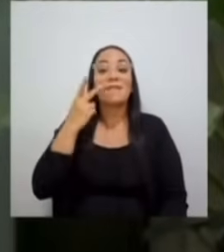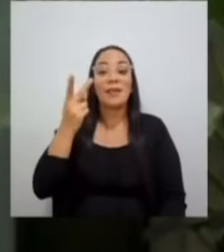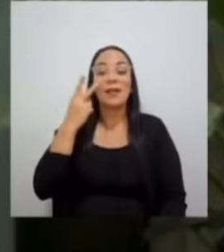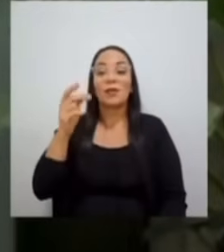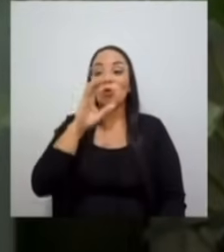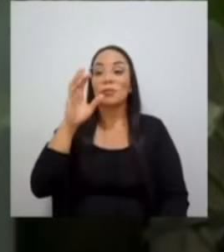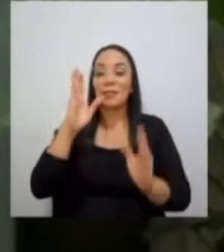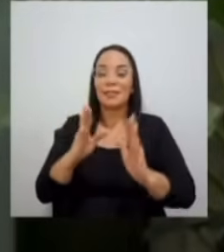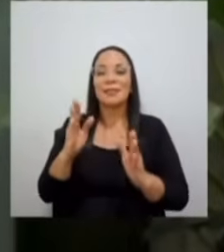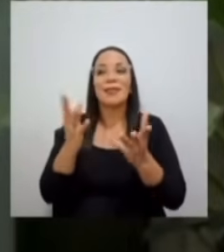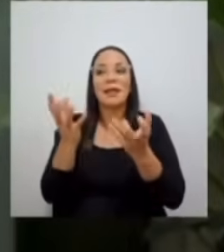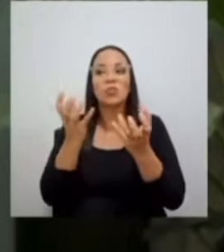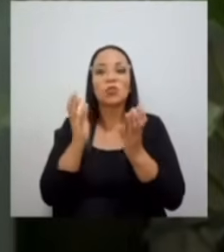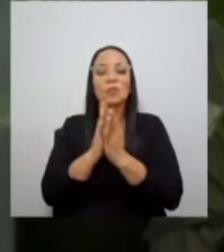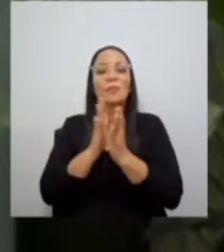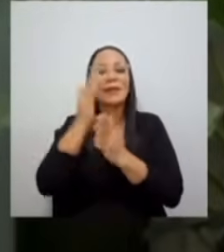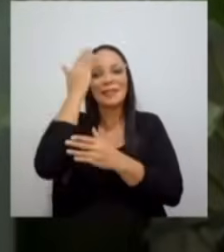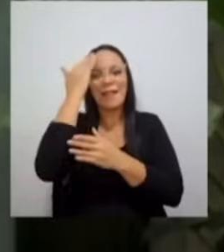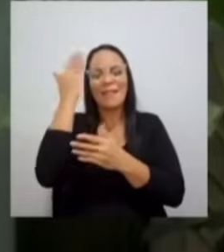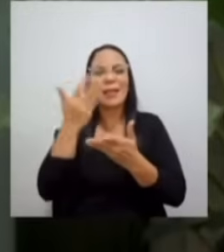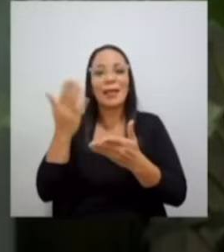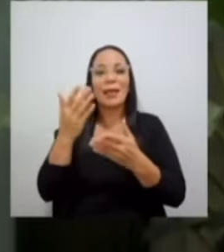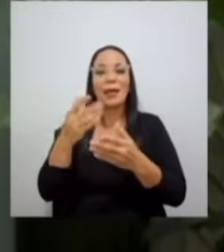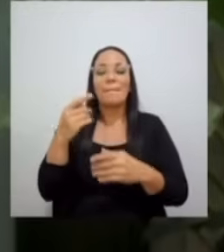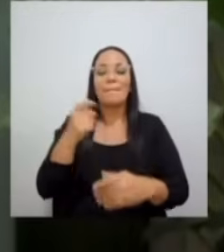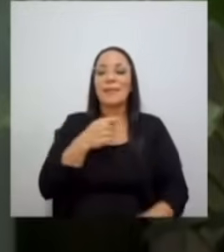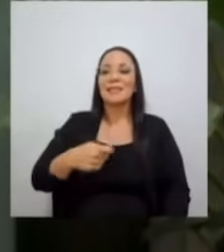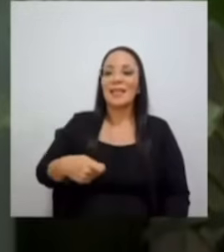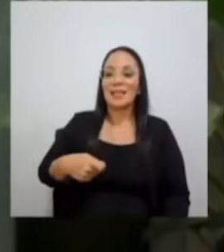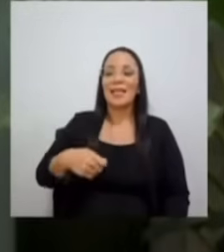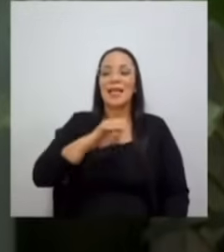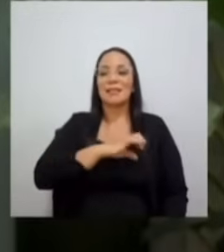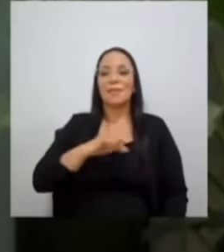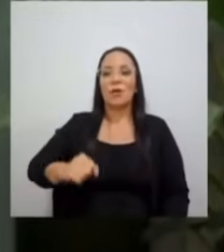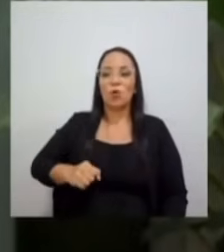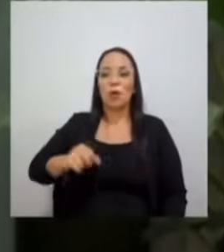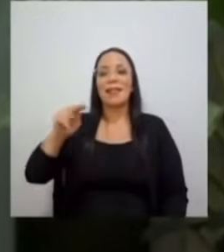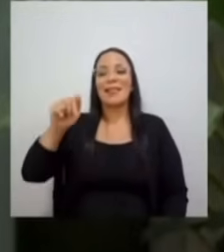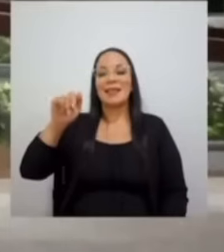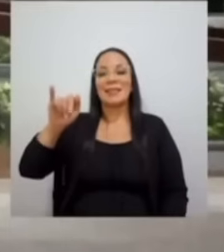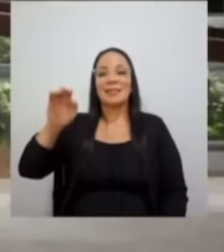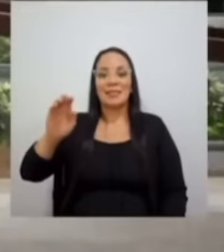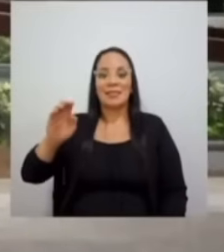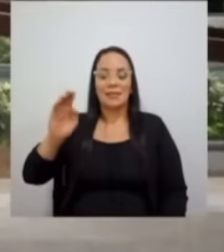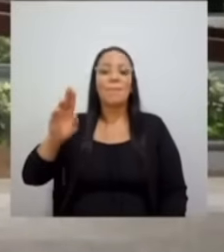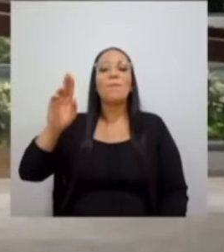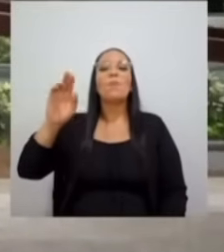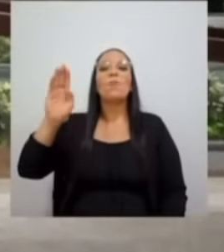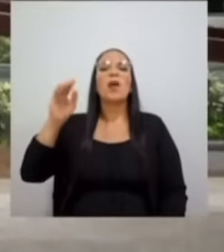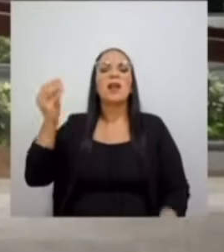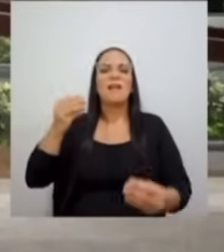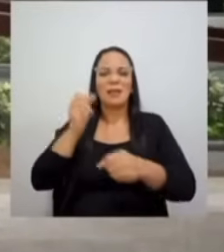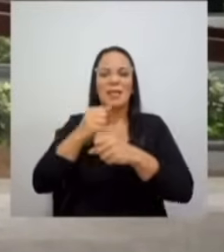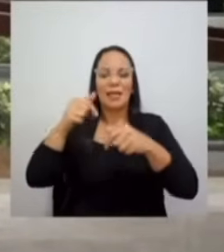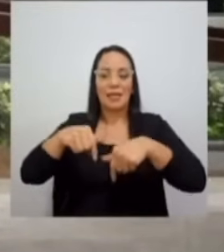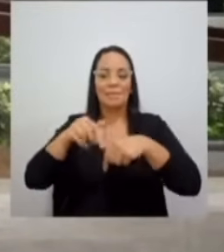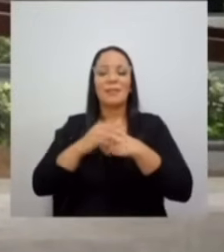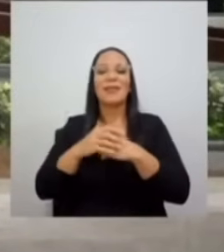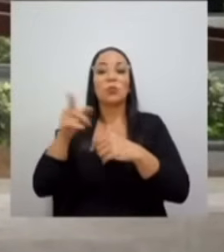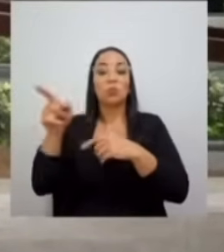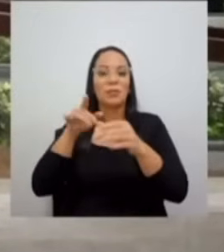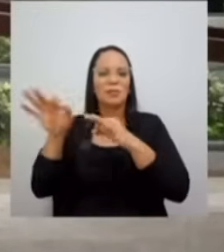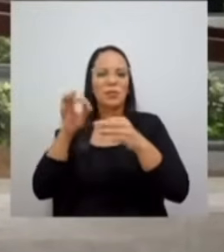por conocer qué hará el presidente de El Salvador, Nayib Bukele, en Costa Rica. ¿Qué le parece si usted nos